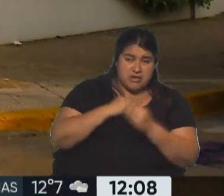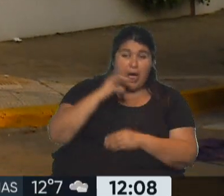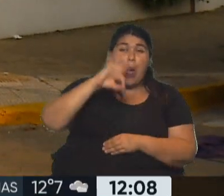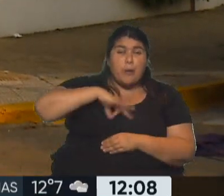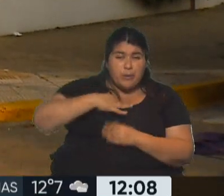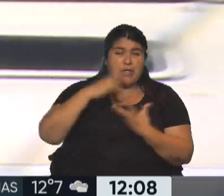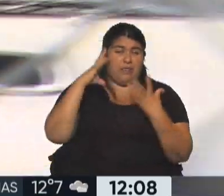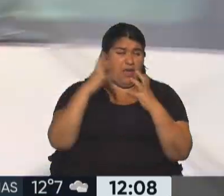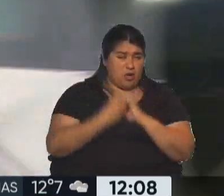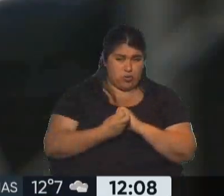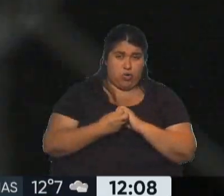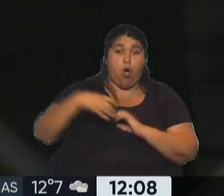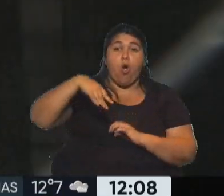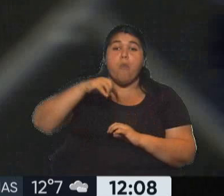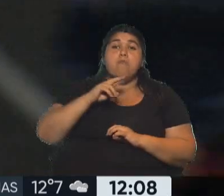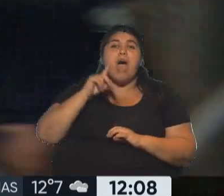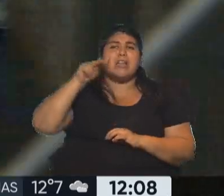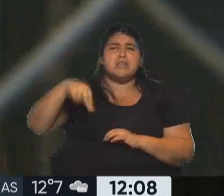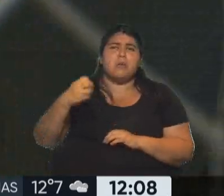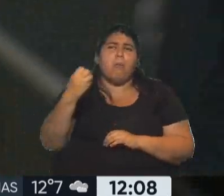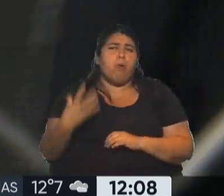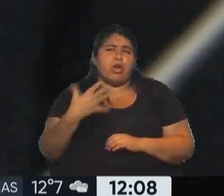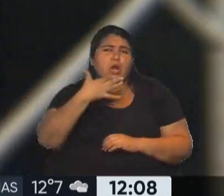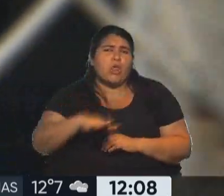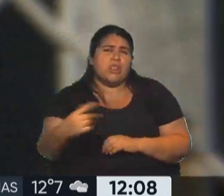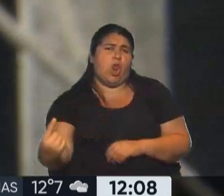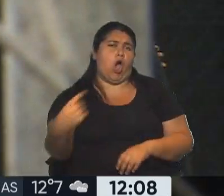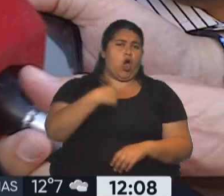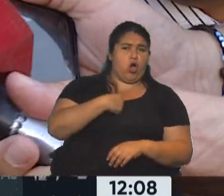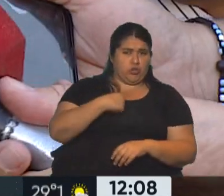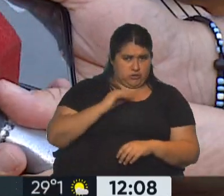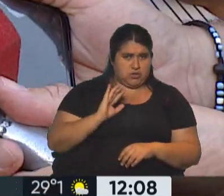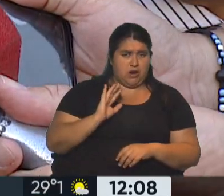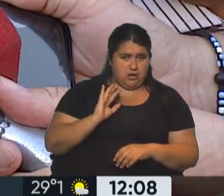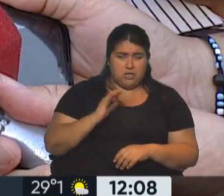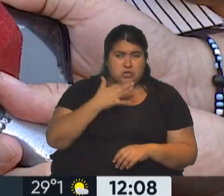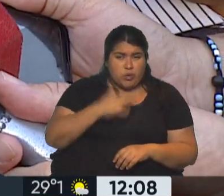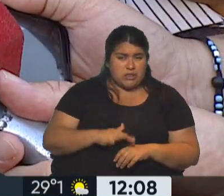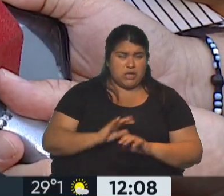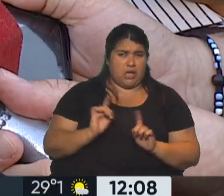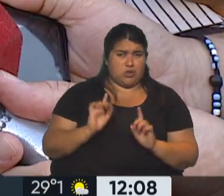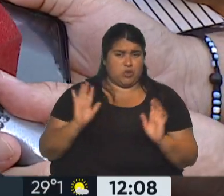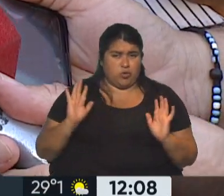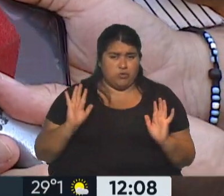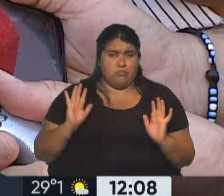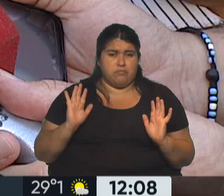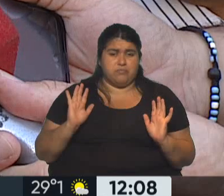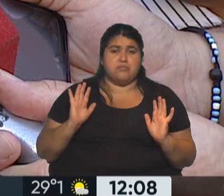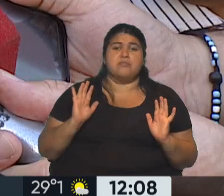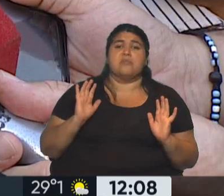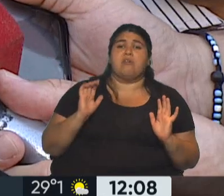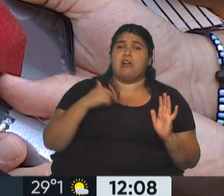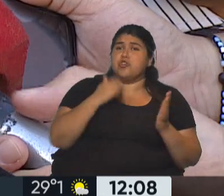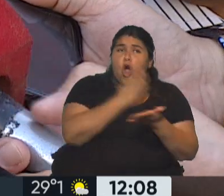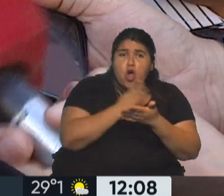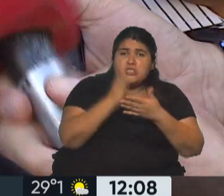Martín. Él no sé por qué se agarró conmigo, yo no tengo nada que ver. No escuchaba nada, no. Yo vivía en la cocina